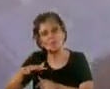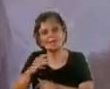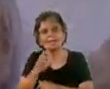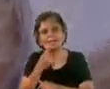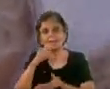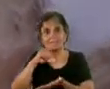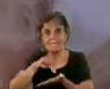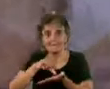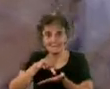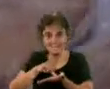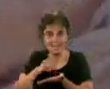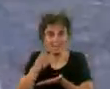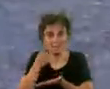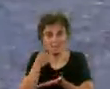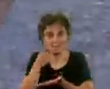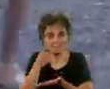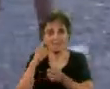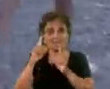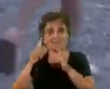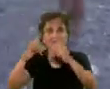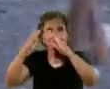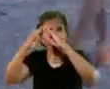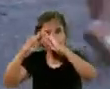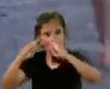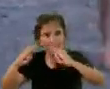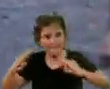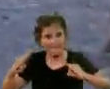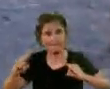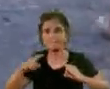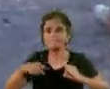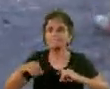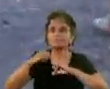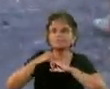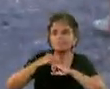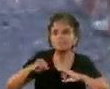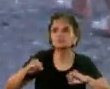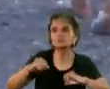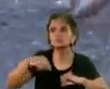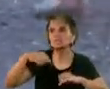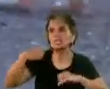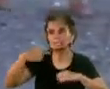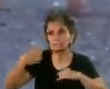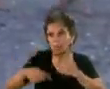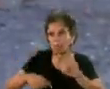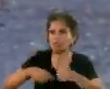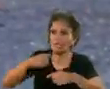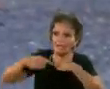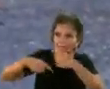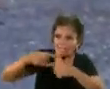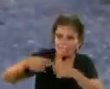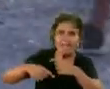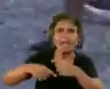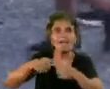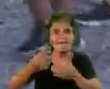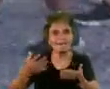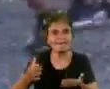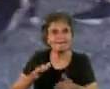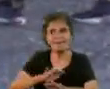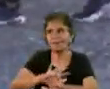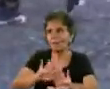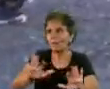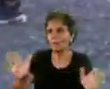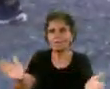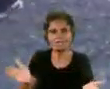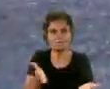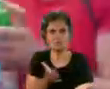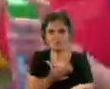que se ha sumado también con su carpa en todas las campañas de reciclaje y demás que tienen. Así que la verdad que tenemos todo el parque a disposición